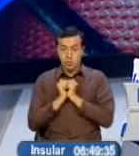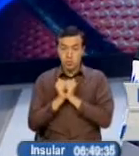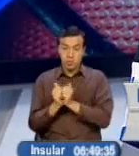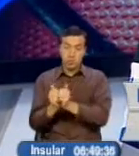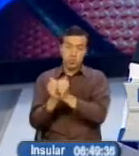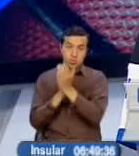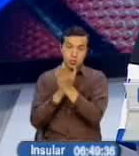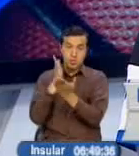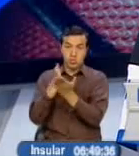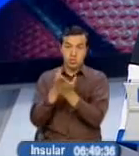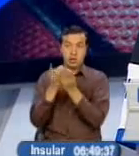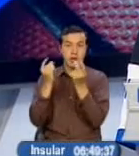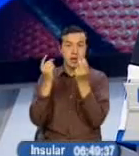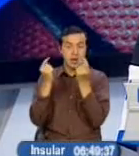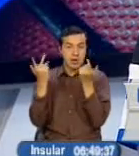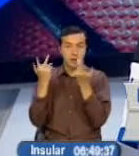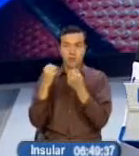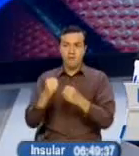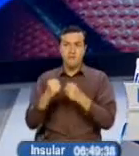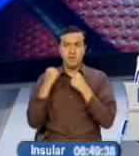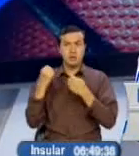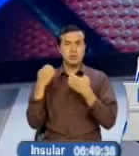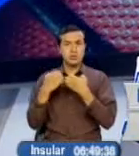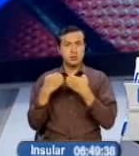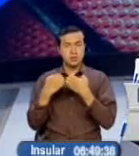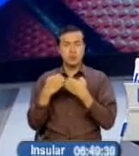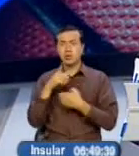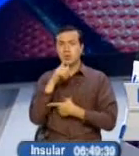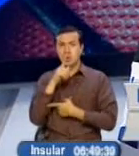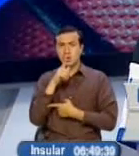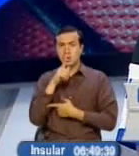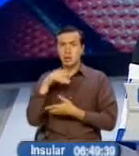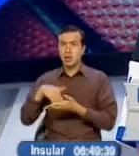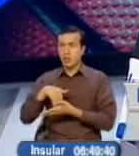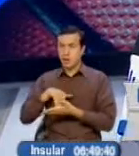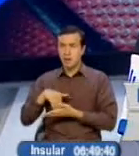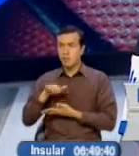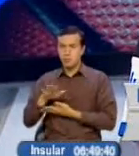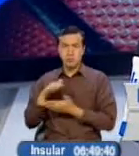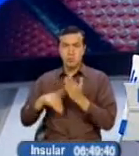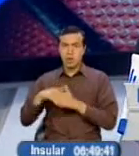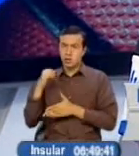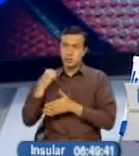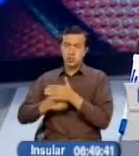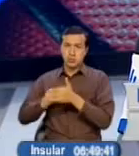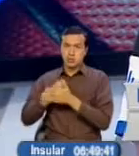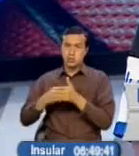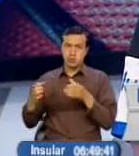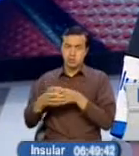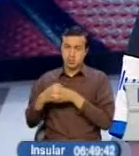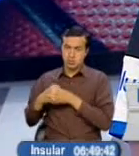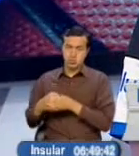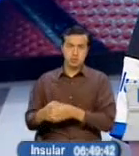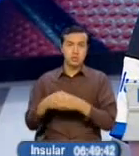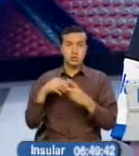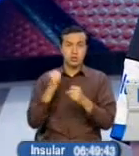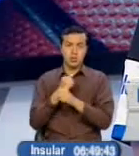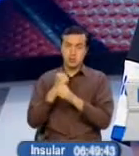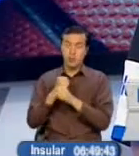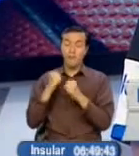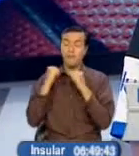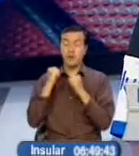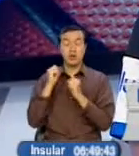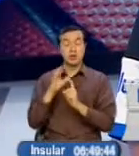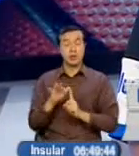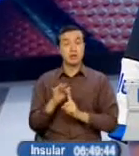que realmente la velocidad y la fuerza del equipo la marca el más débil del equipo. Y se genera todo un tema de trabajo en equipo muy